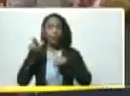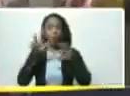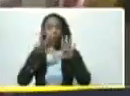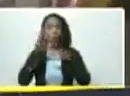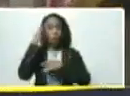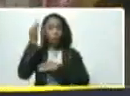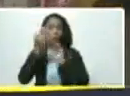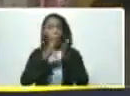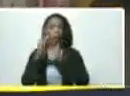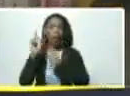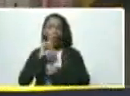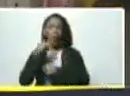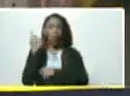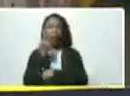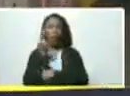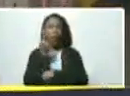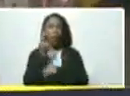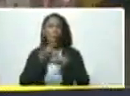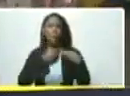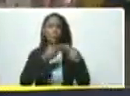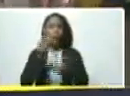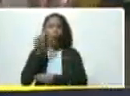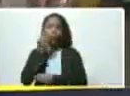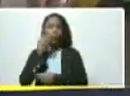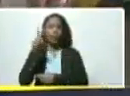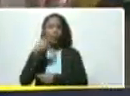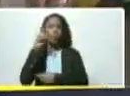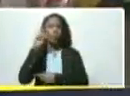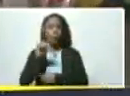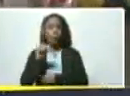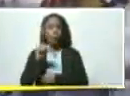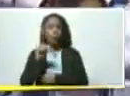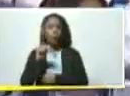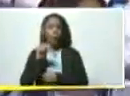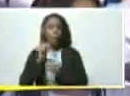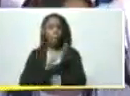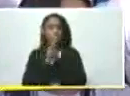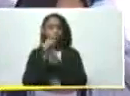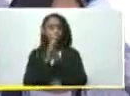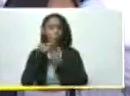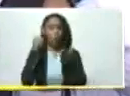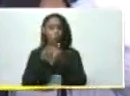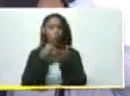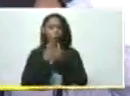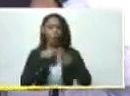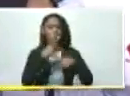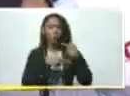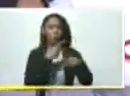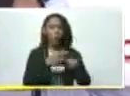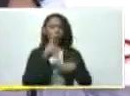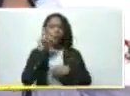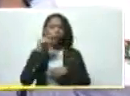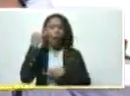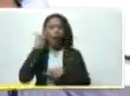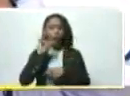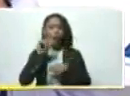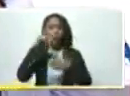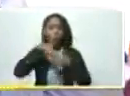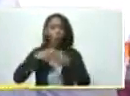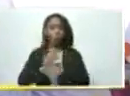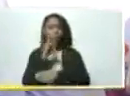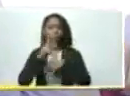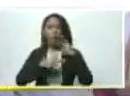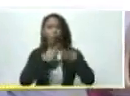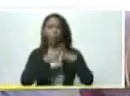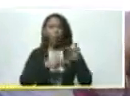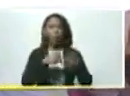consejos comunales que no solo distribuyen alimentos, sino que también han emprendido una lucha productiva, que tienen conucos en los cuales se